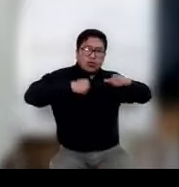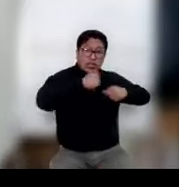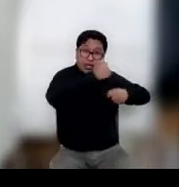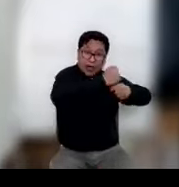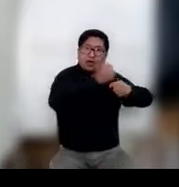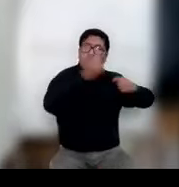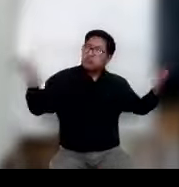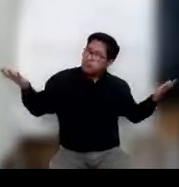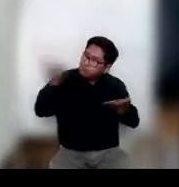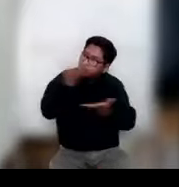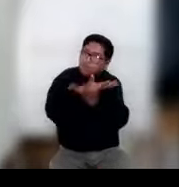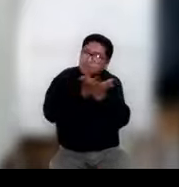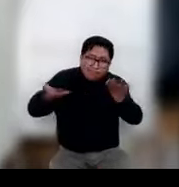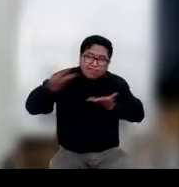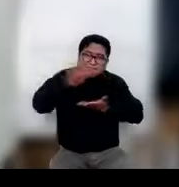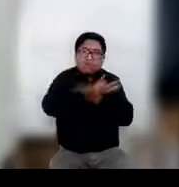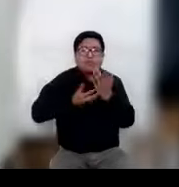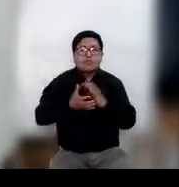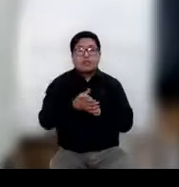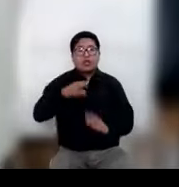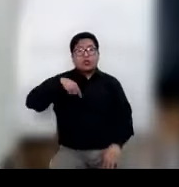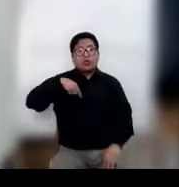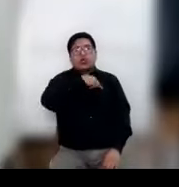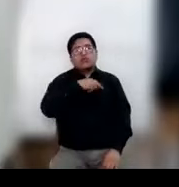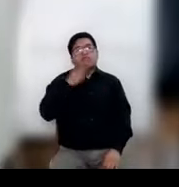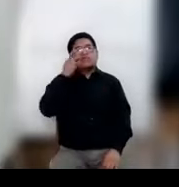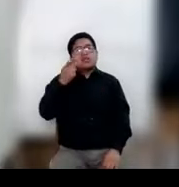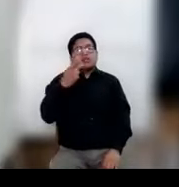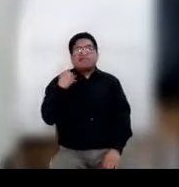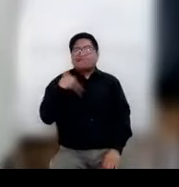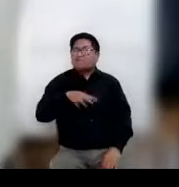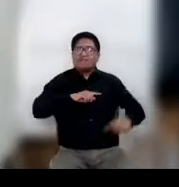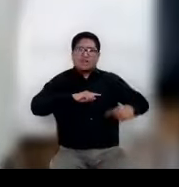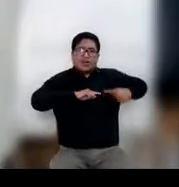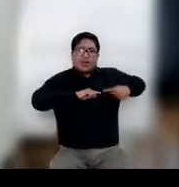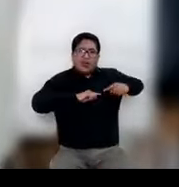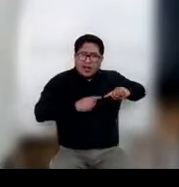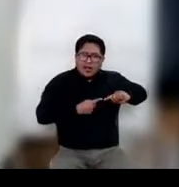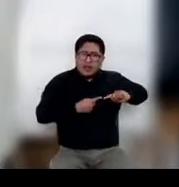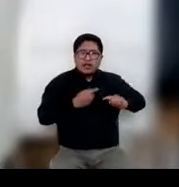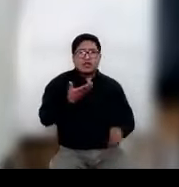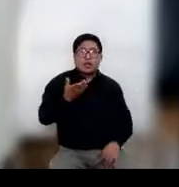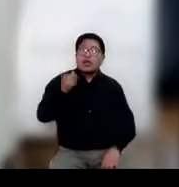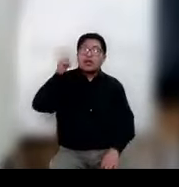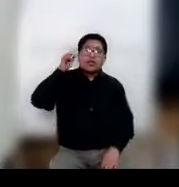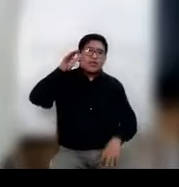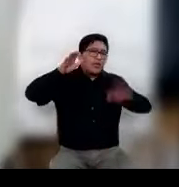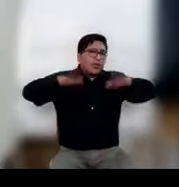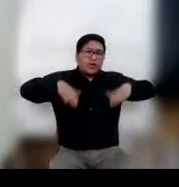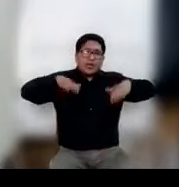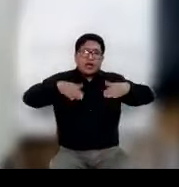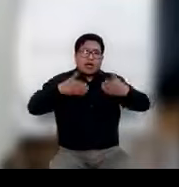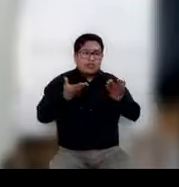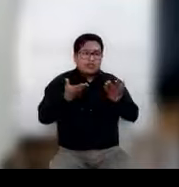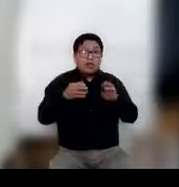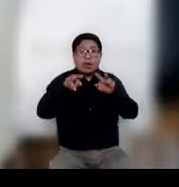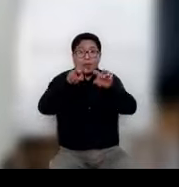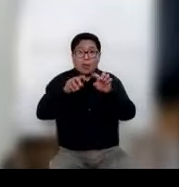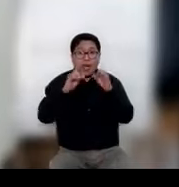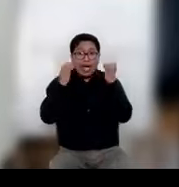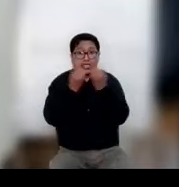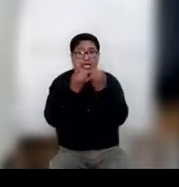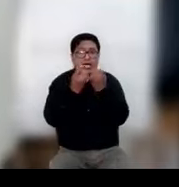nosotros estamos muy apenados porque no hemos logrado transferir diremos la directiva de a nosotros